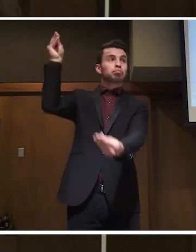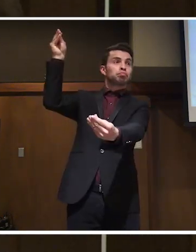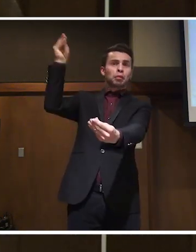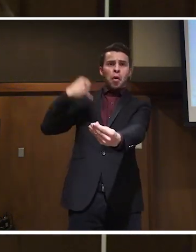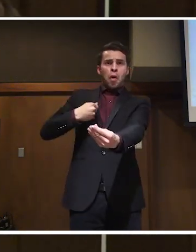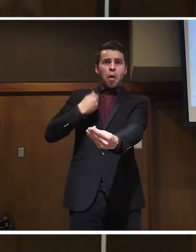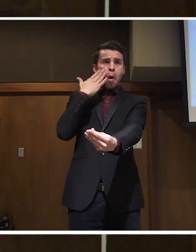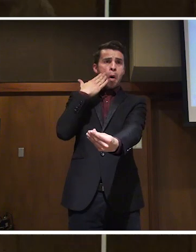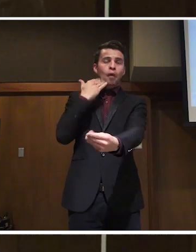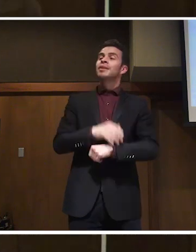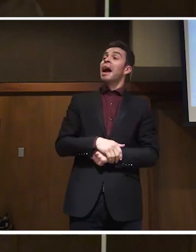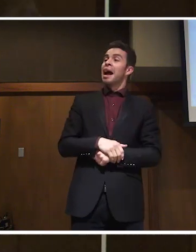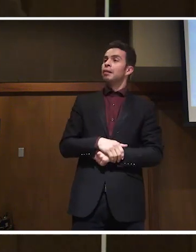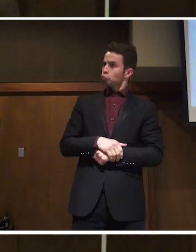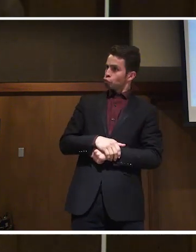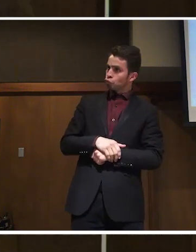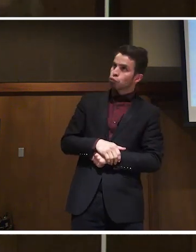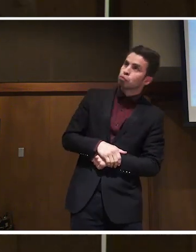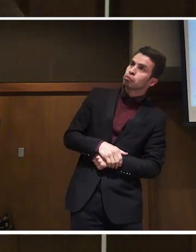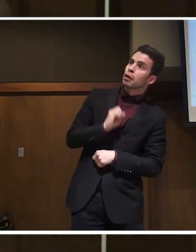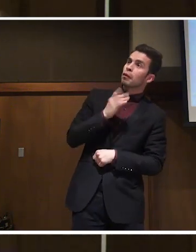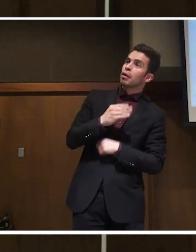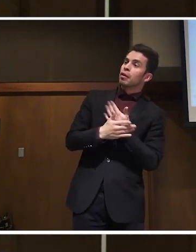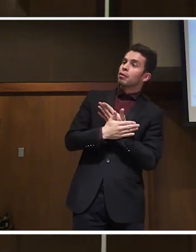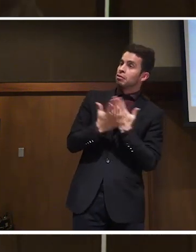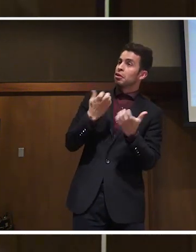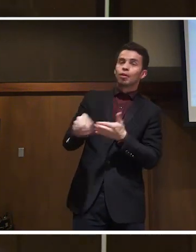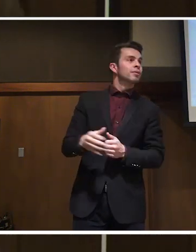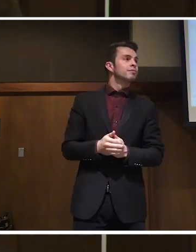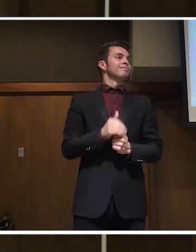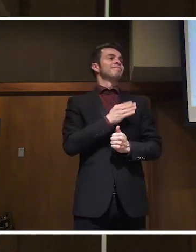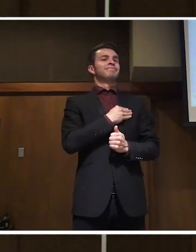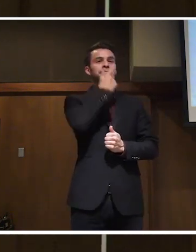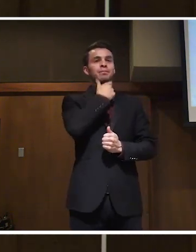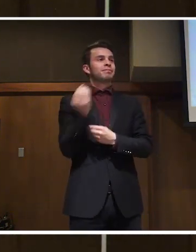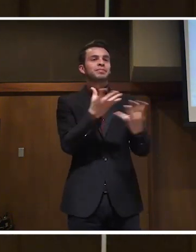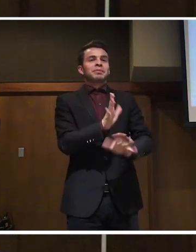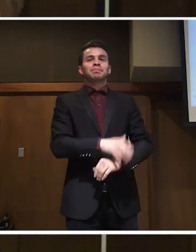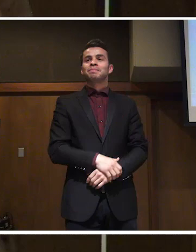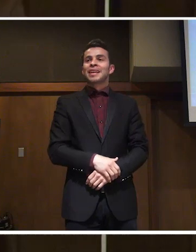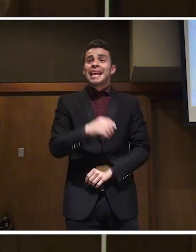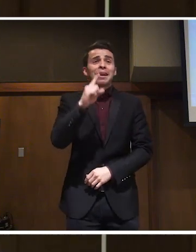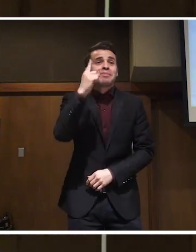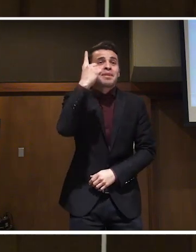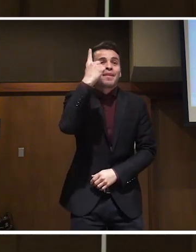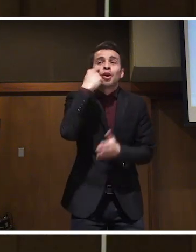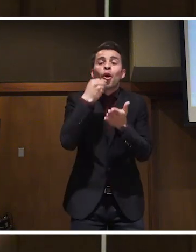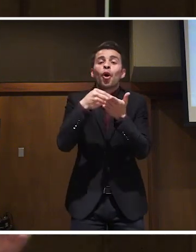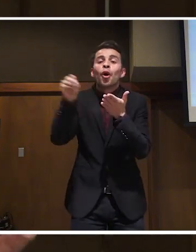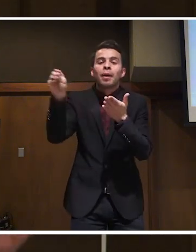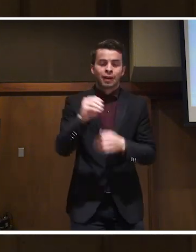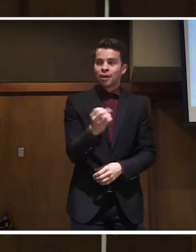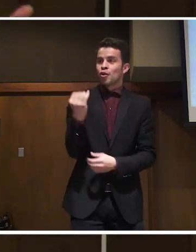Es de los 5.000 y pico de cosas que tiene la colección de arte, es la 001 del catálogo, la primera que